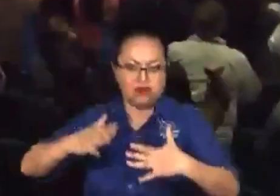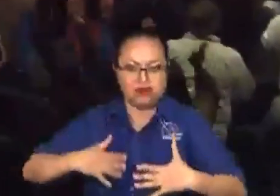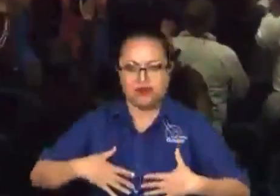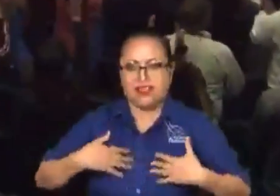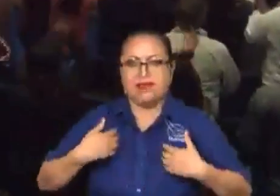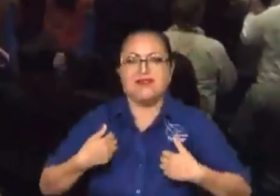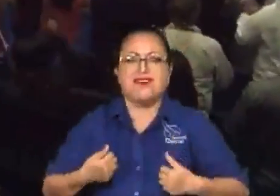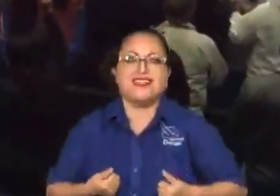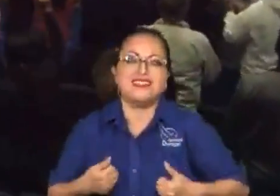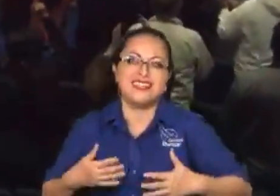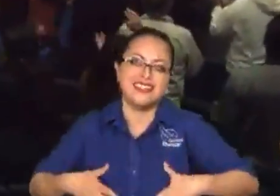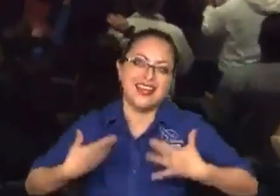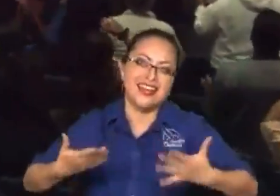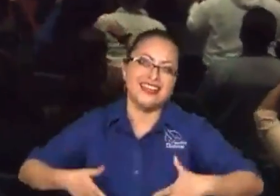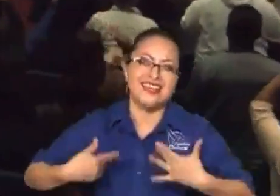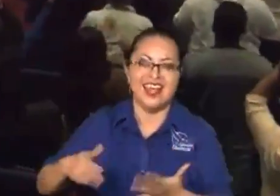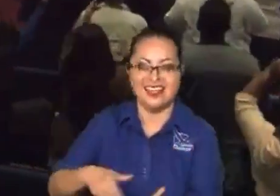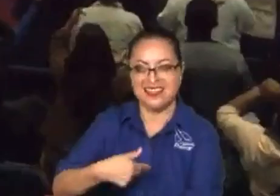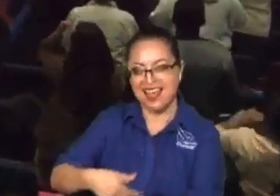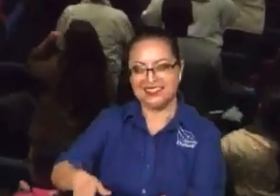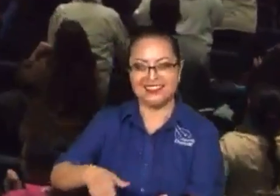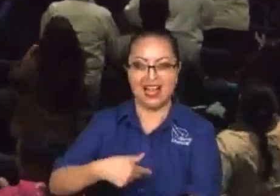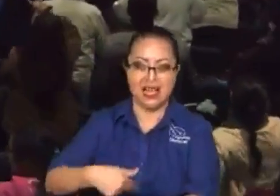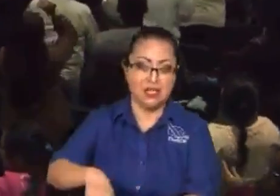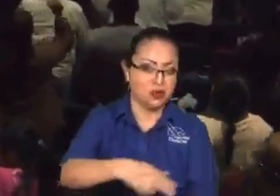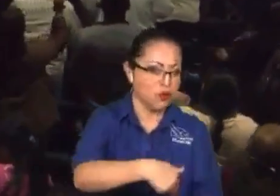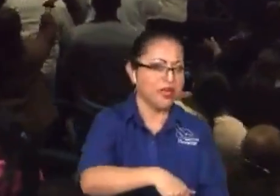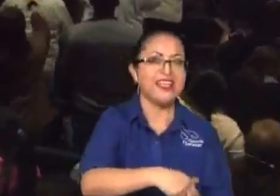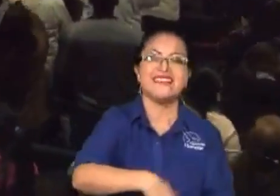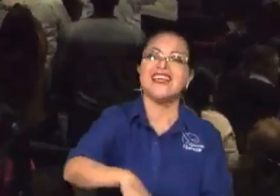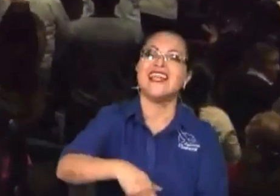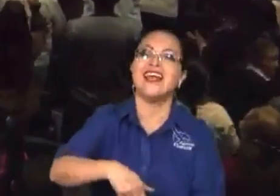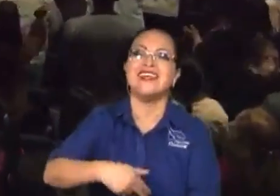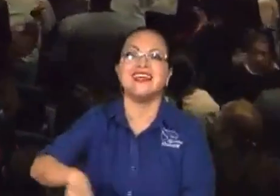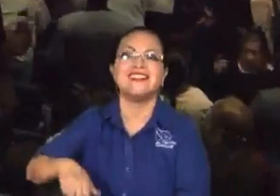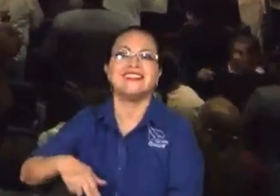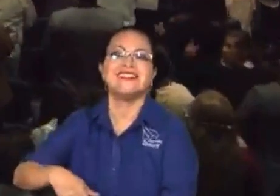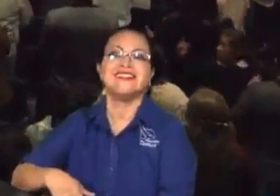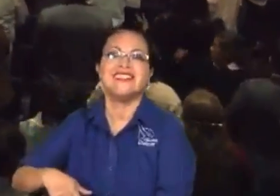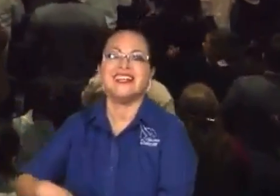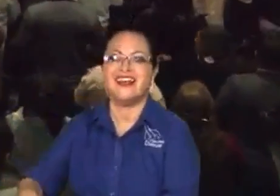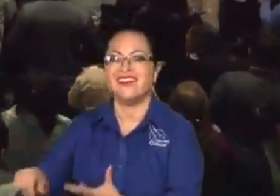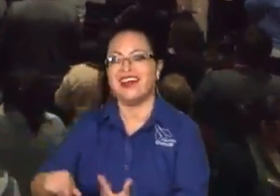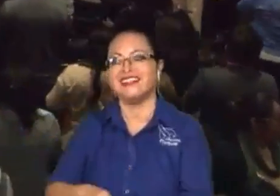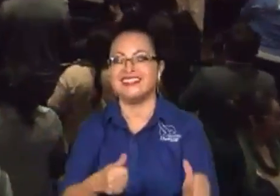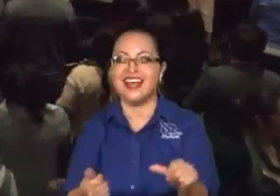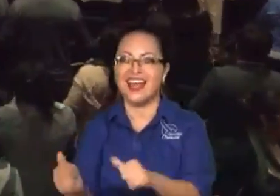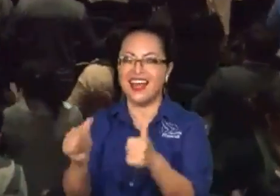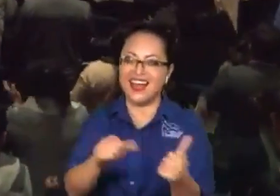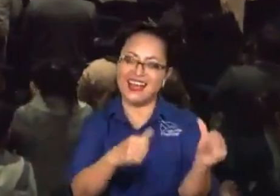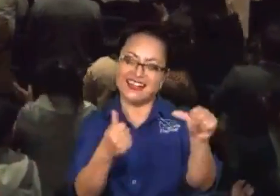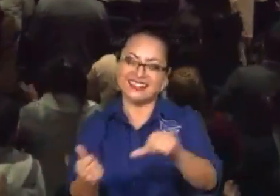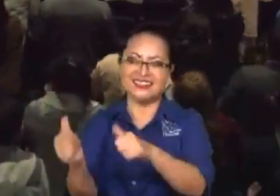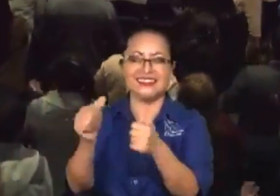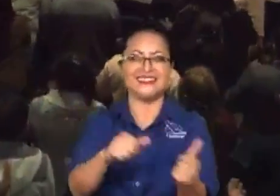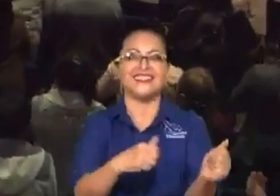gracias, con todas mis fuerzas. Doy vueltas en el aire y grito alabanza.